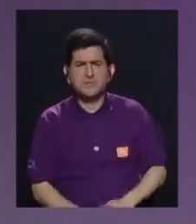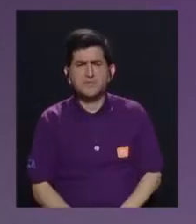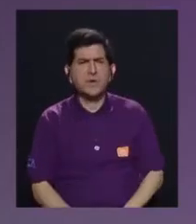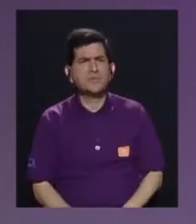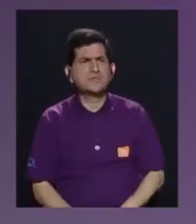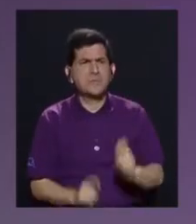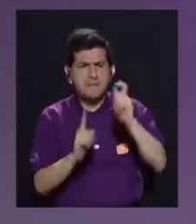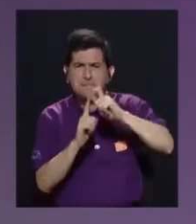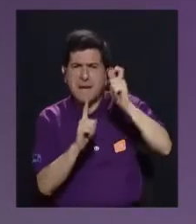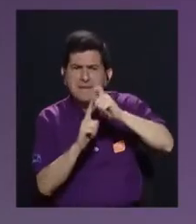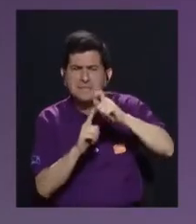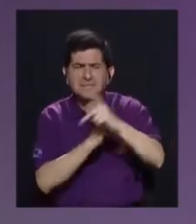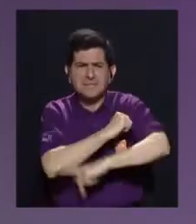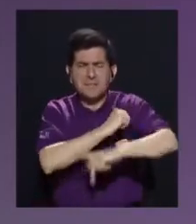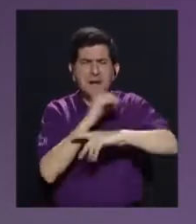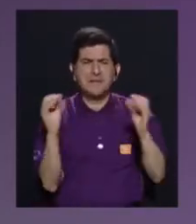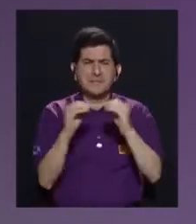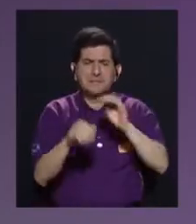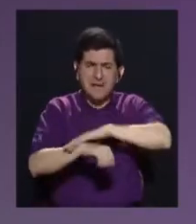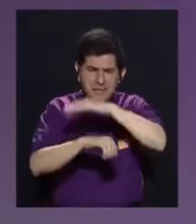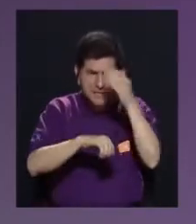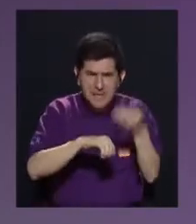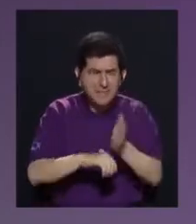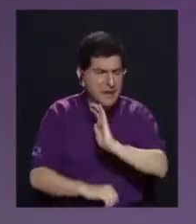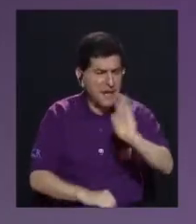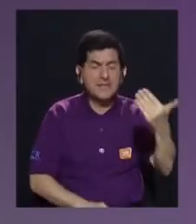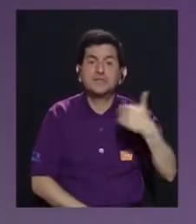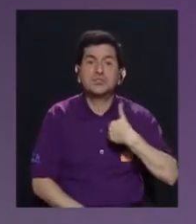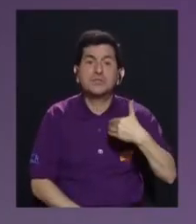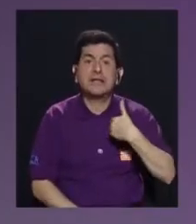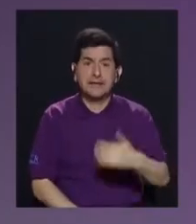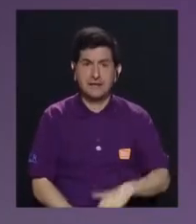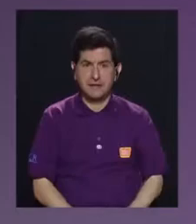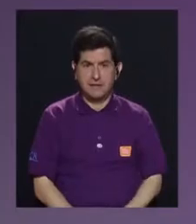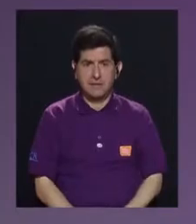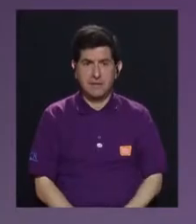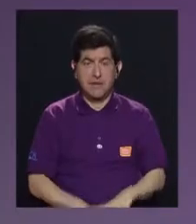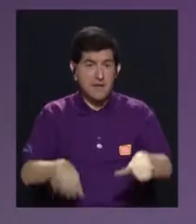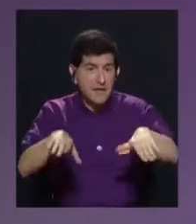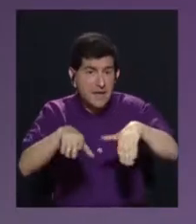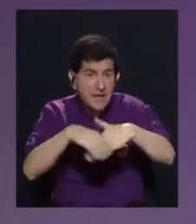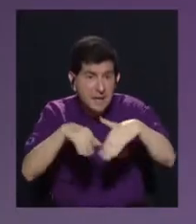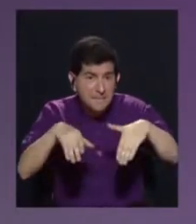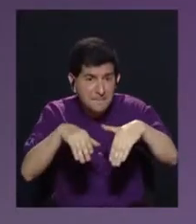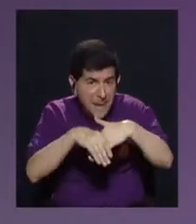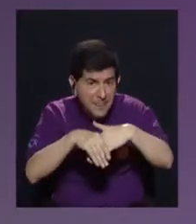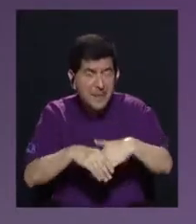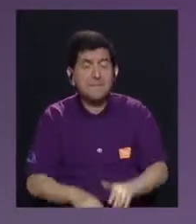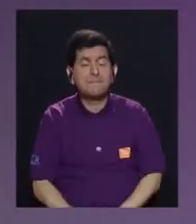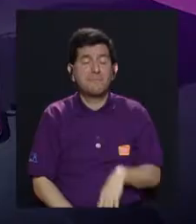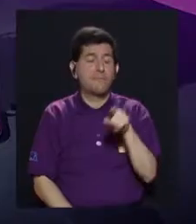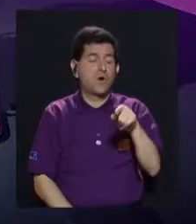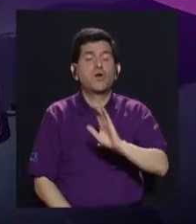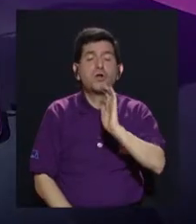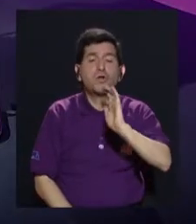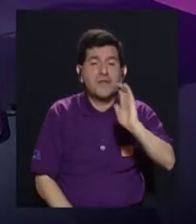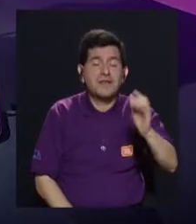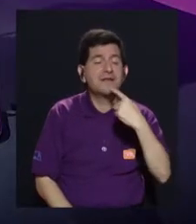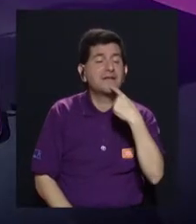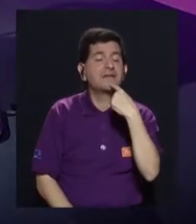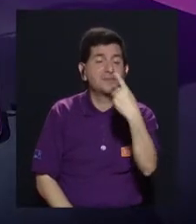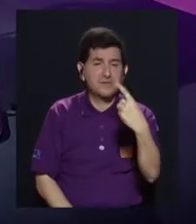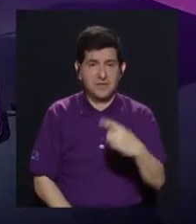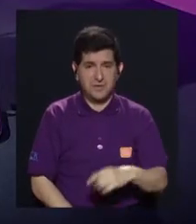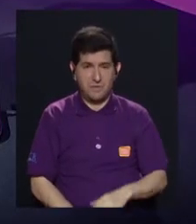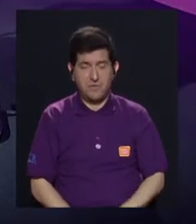era el país que más embarazos de niñas tenía de matrimonio infantil habló ella de matrimonio